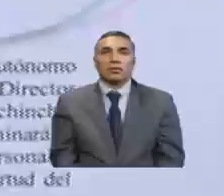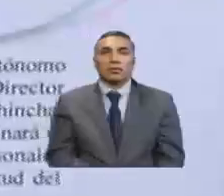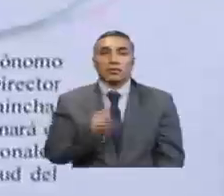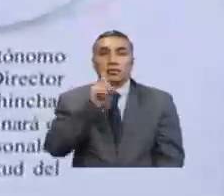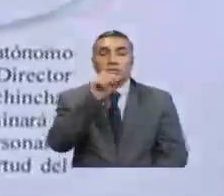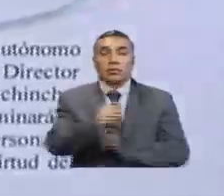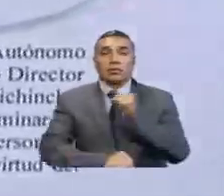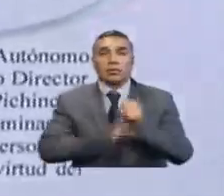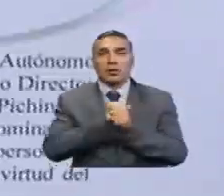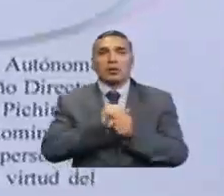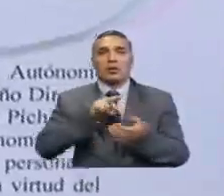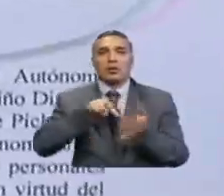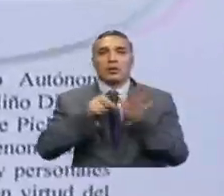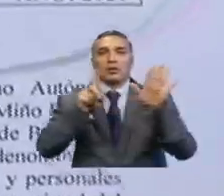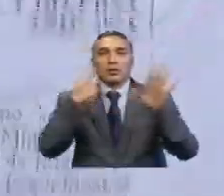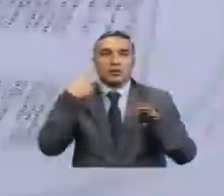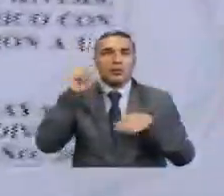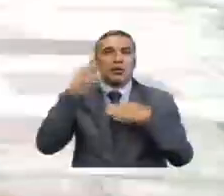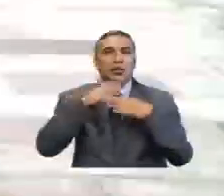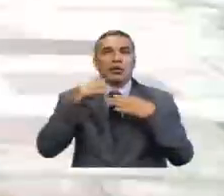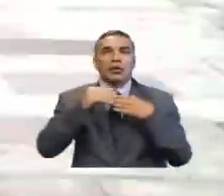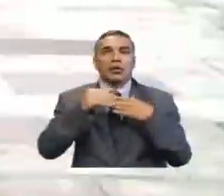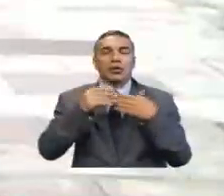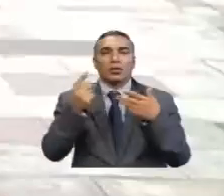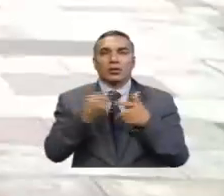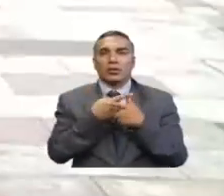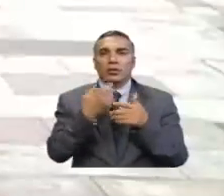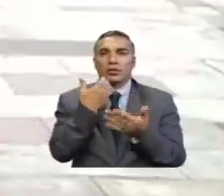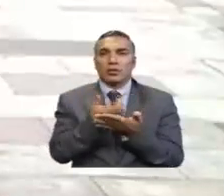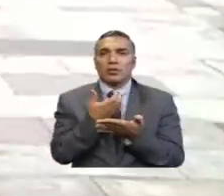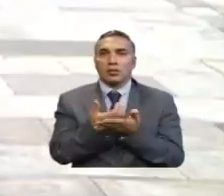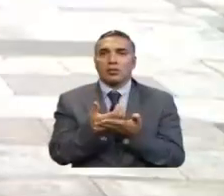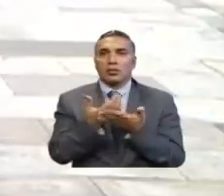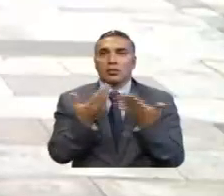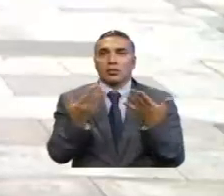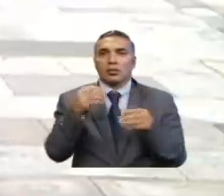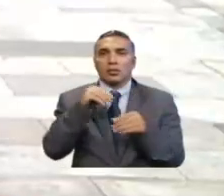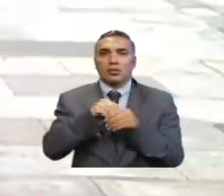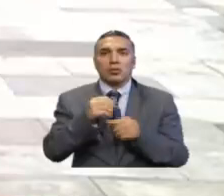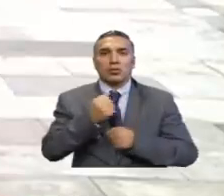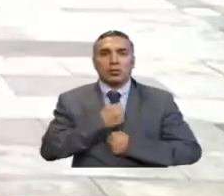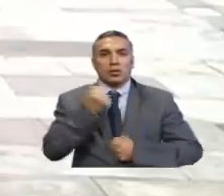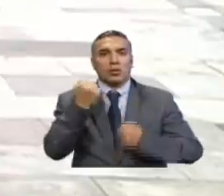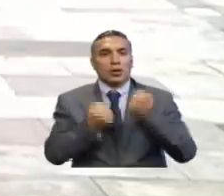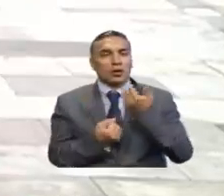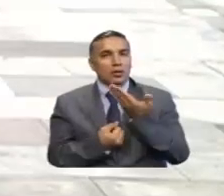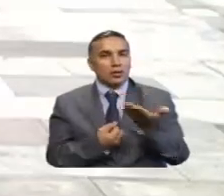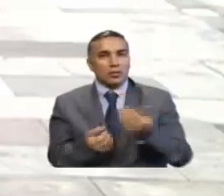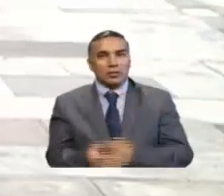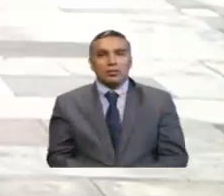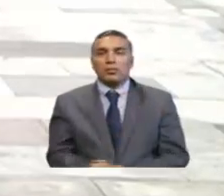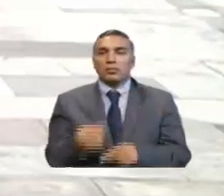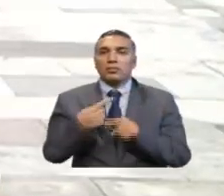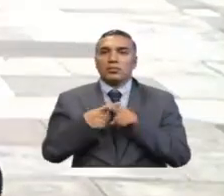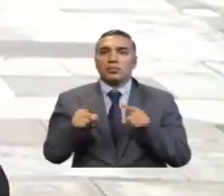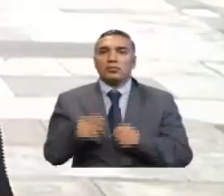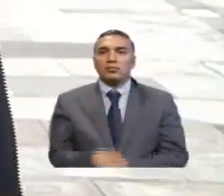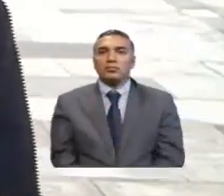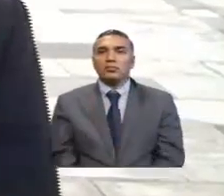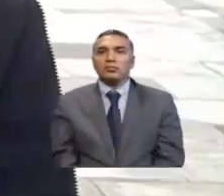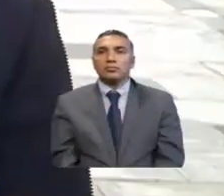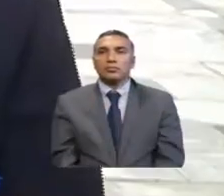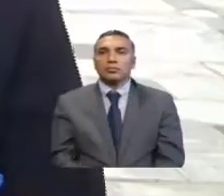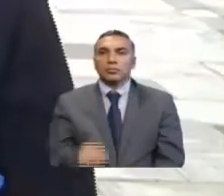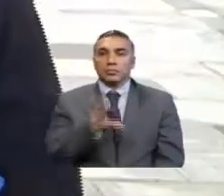año $6,000,000, afectando a la economía de los dueños de vehículos. Sin embargo,